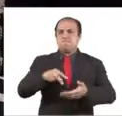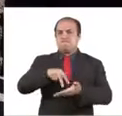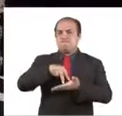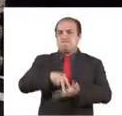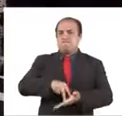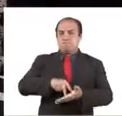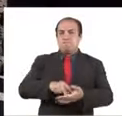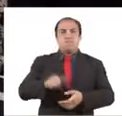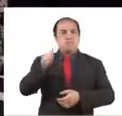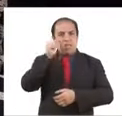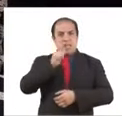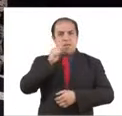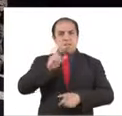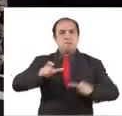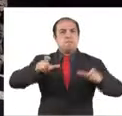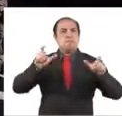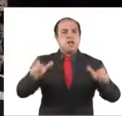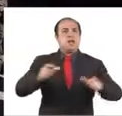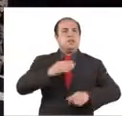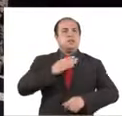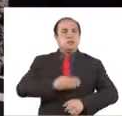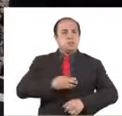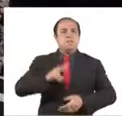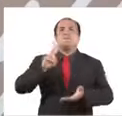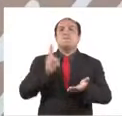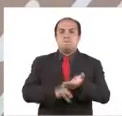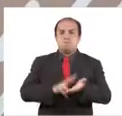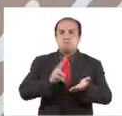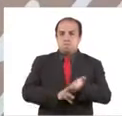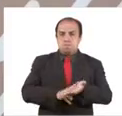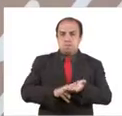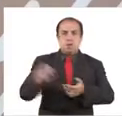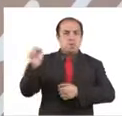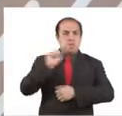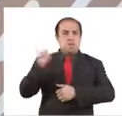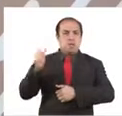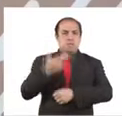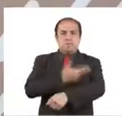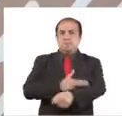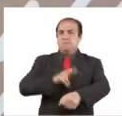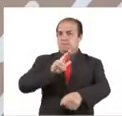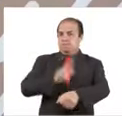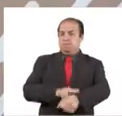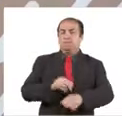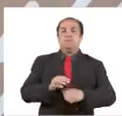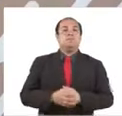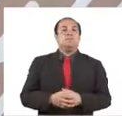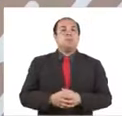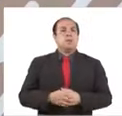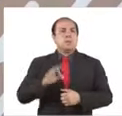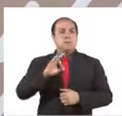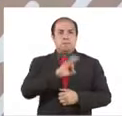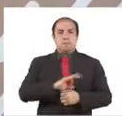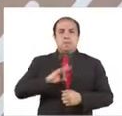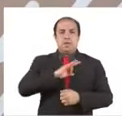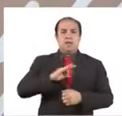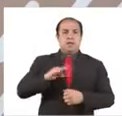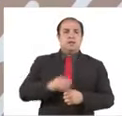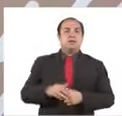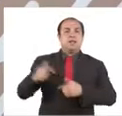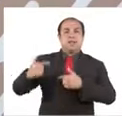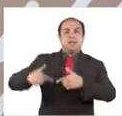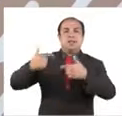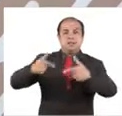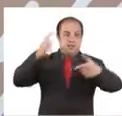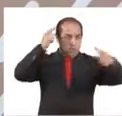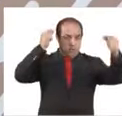justicia con valentía, profesionalismo y honradez. Muchas felicidades, generaciones